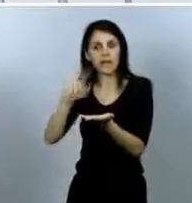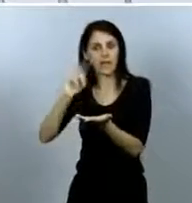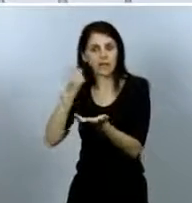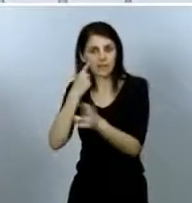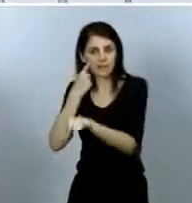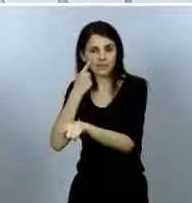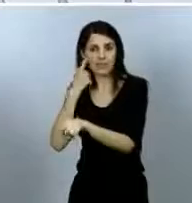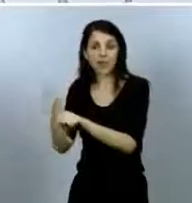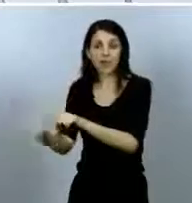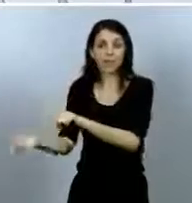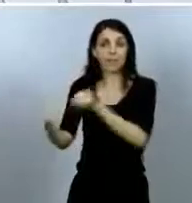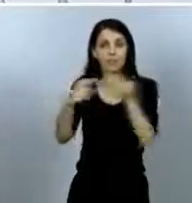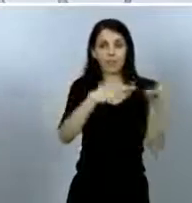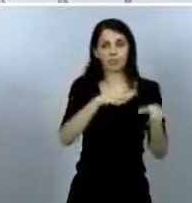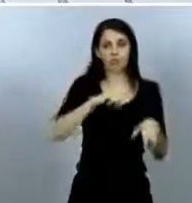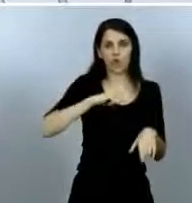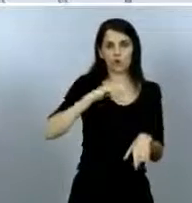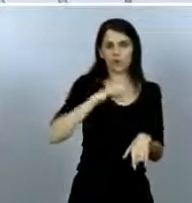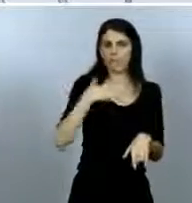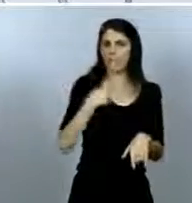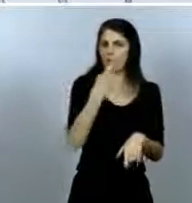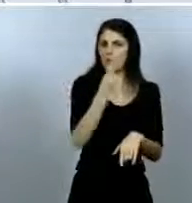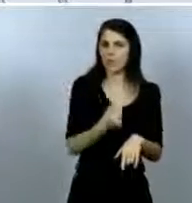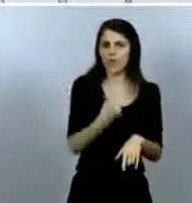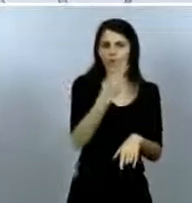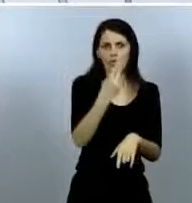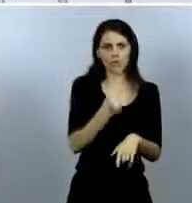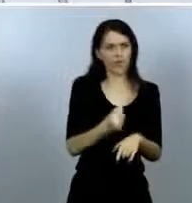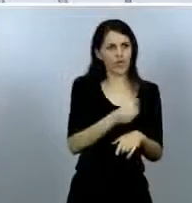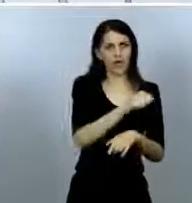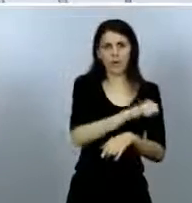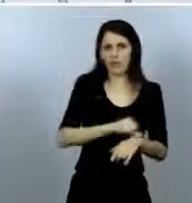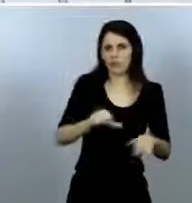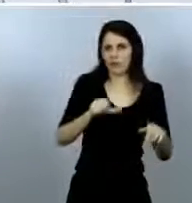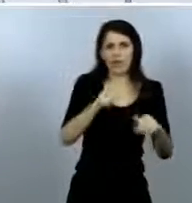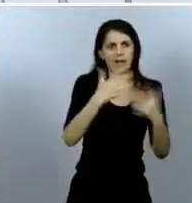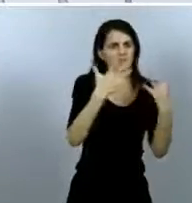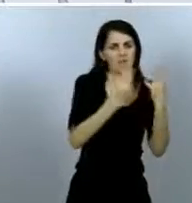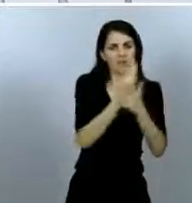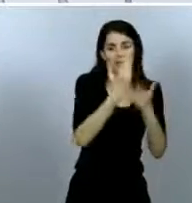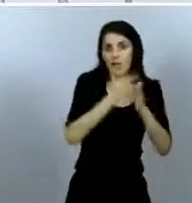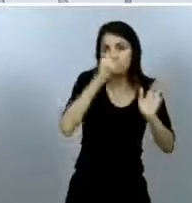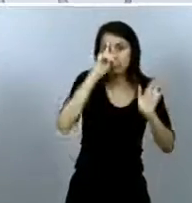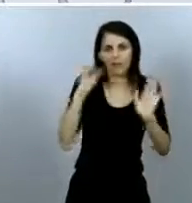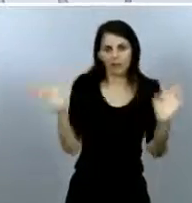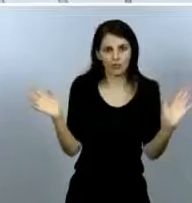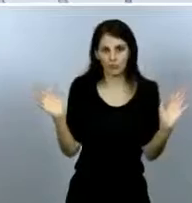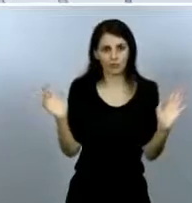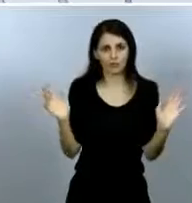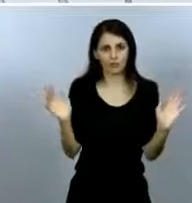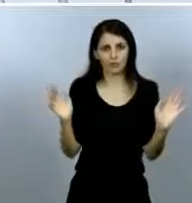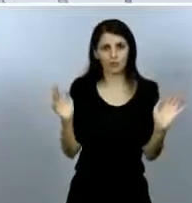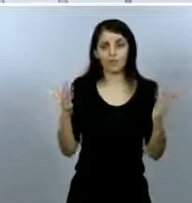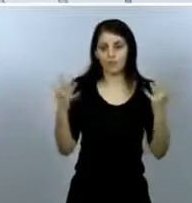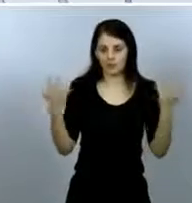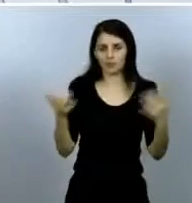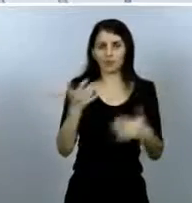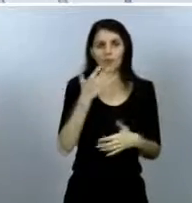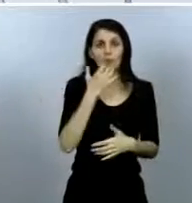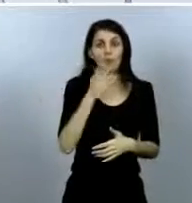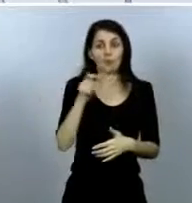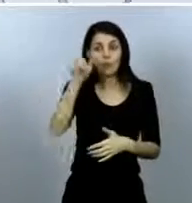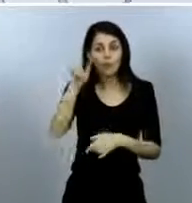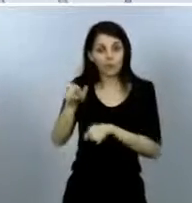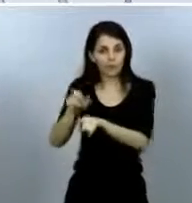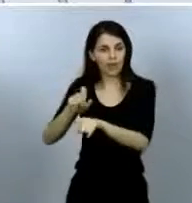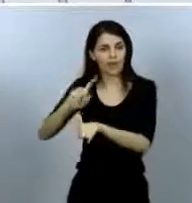pasar un día dos días una semana diez días el tiempo no lo sabemos por lo tanto una vez que una persona identificada como caso una atención